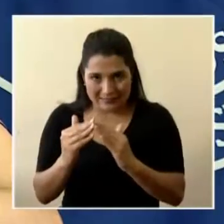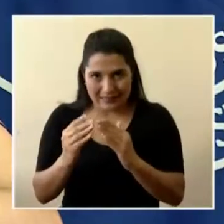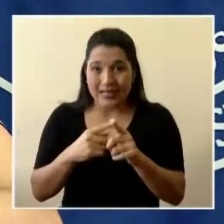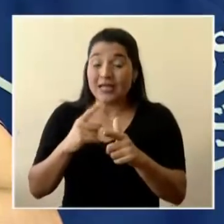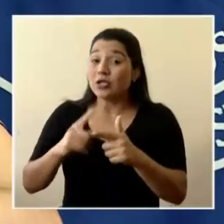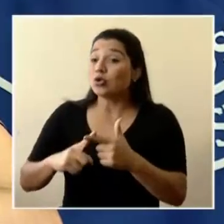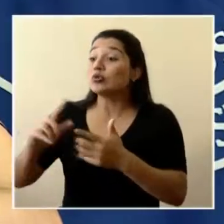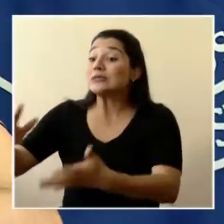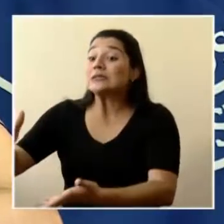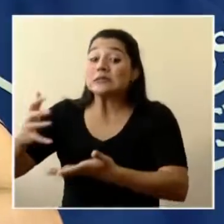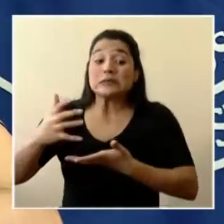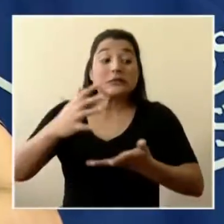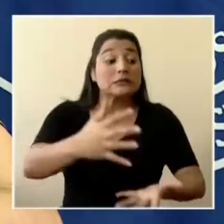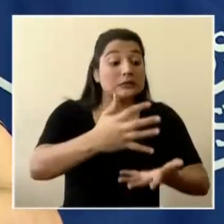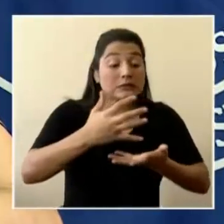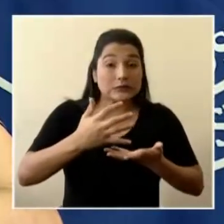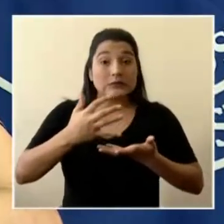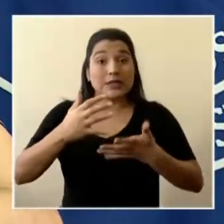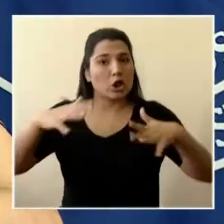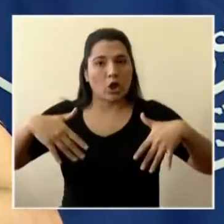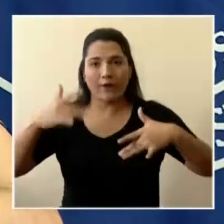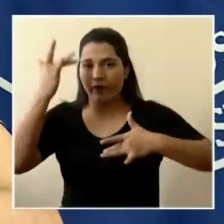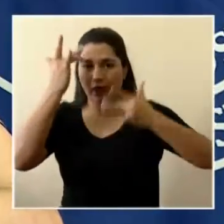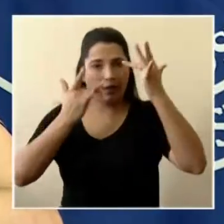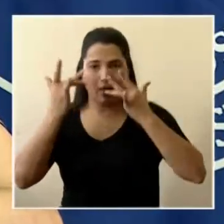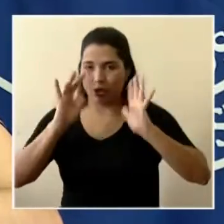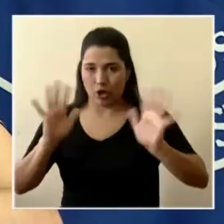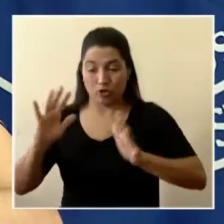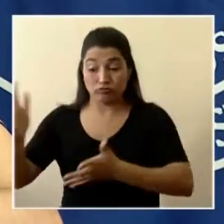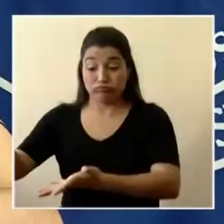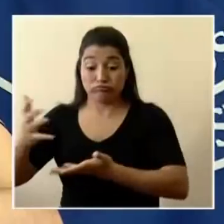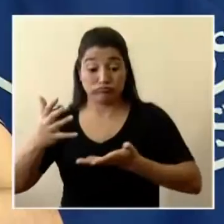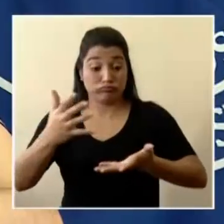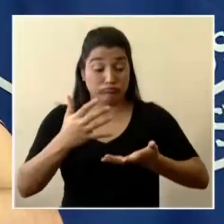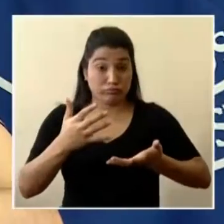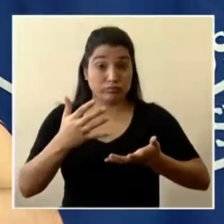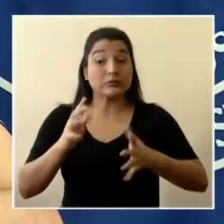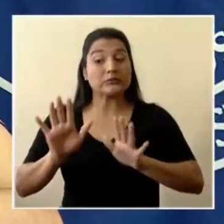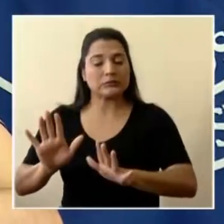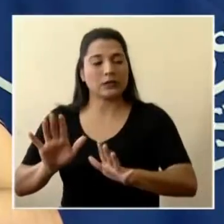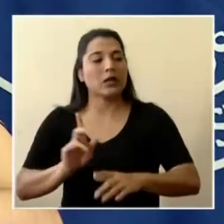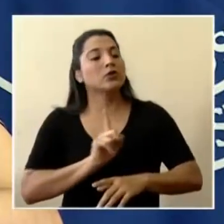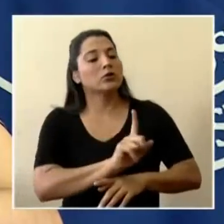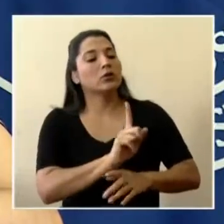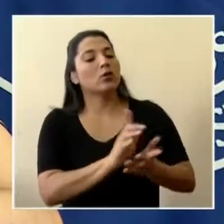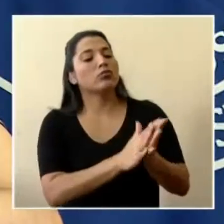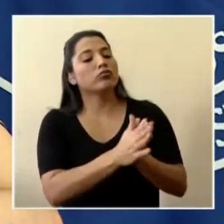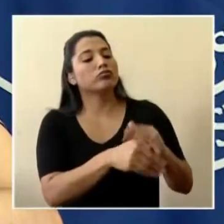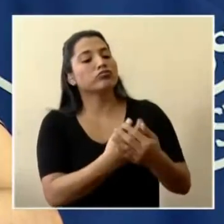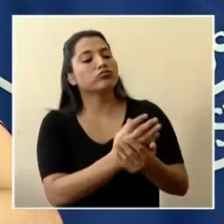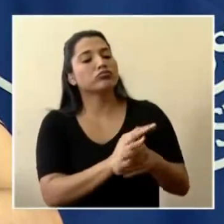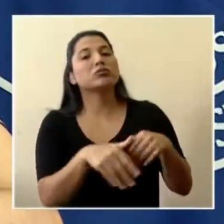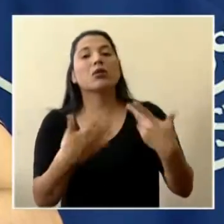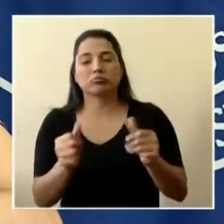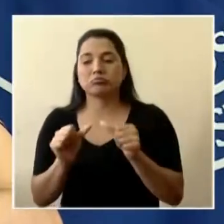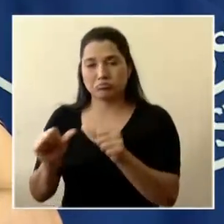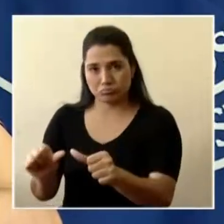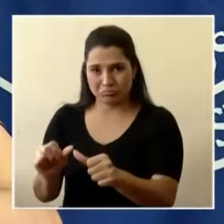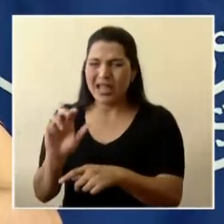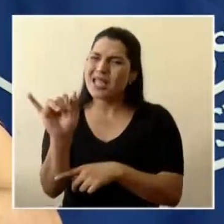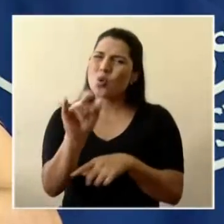debemos tocarnos la cara si no nos hemos lavado las manos. Y también ayer hicieron una pregunta sobre, por ejemplo, las